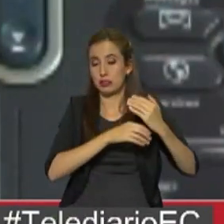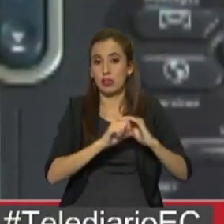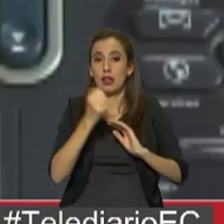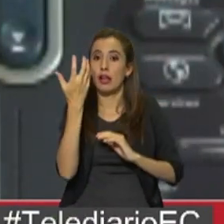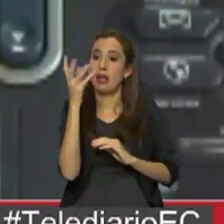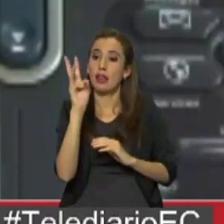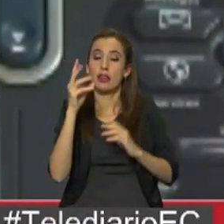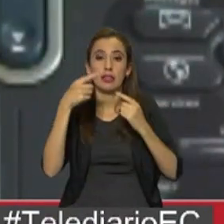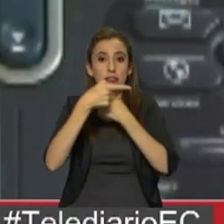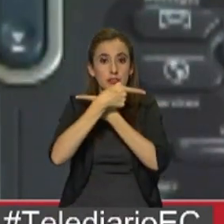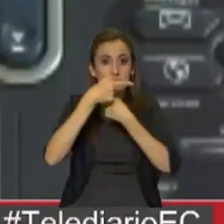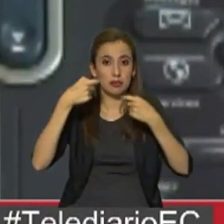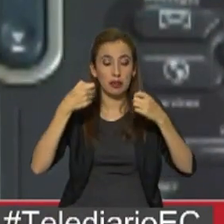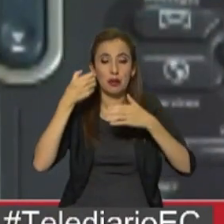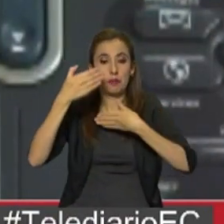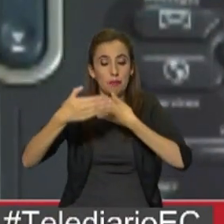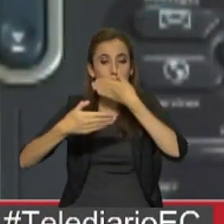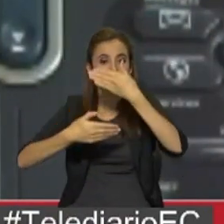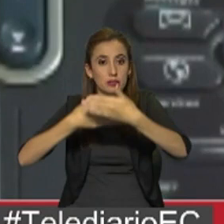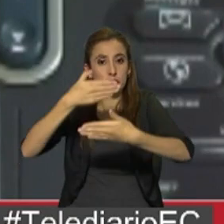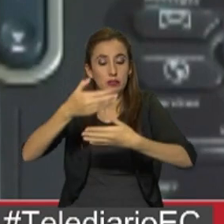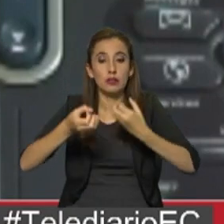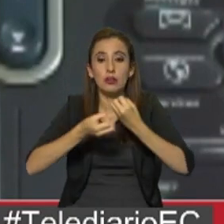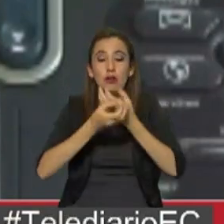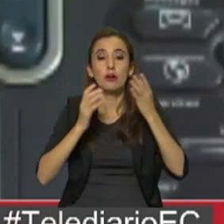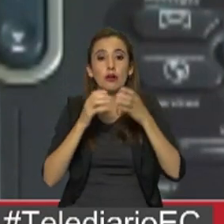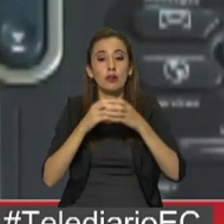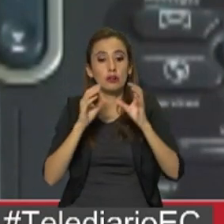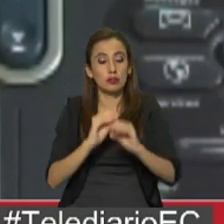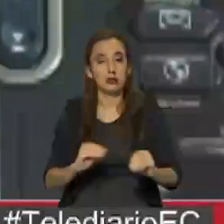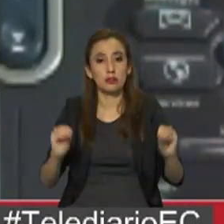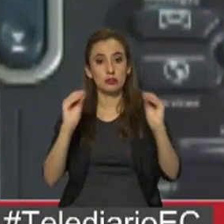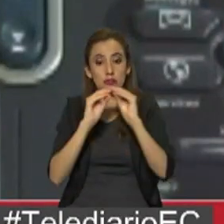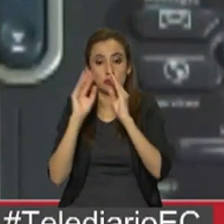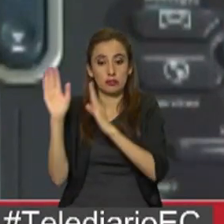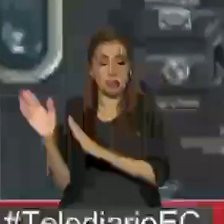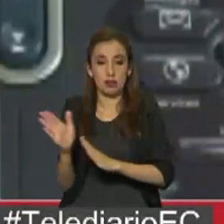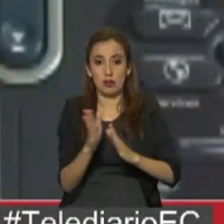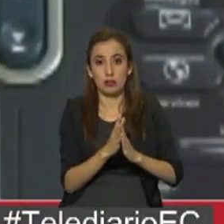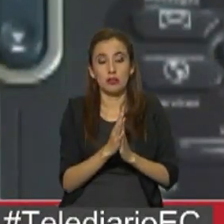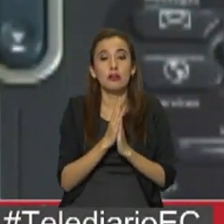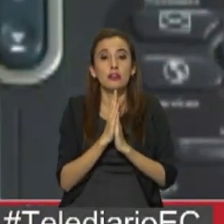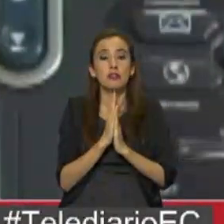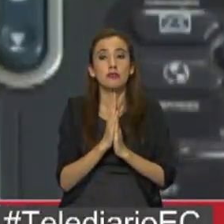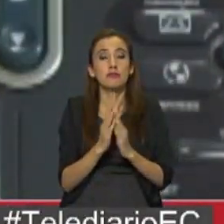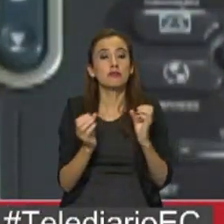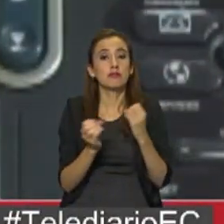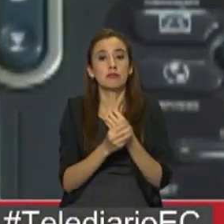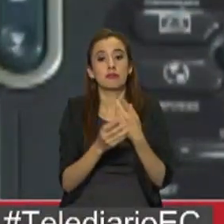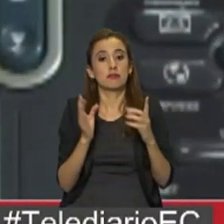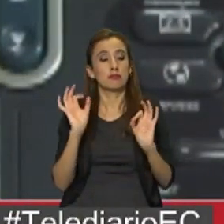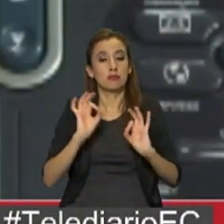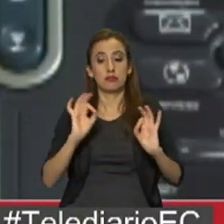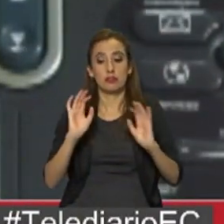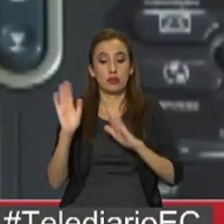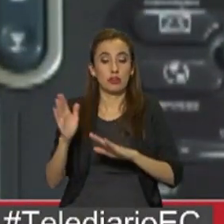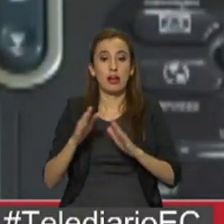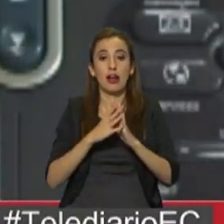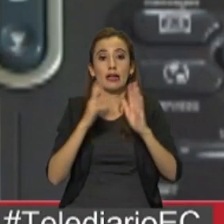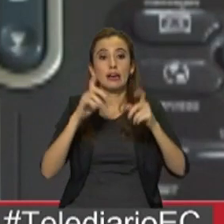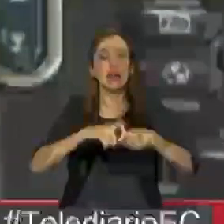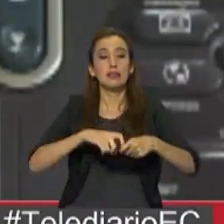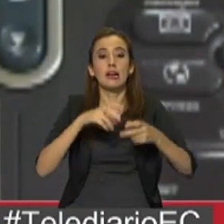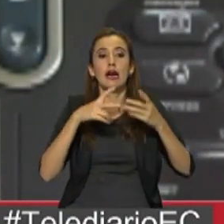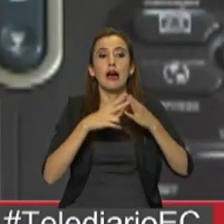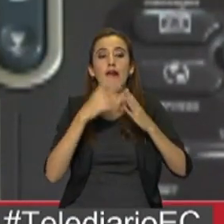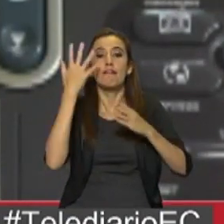todos los documentos ingresados y que puso el afiliado no tendrán tiempo de caducidad entonces